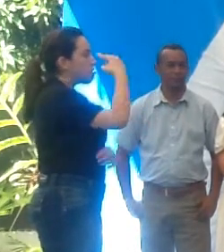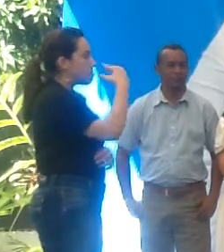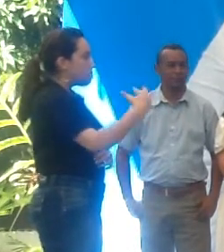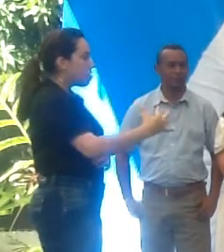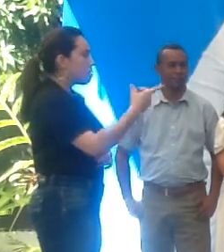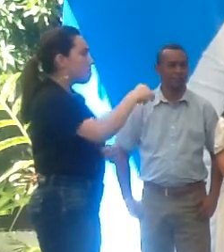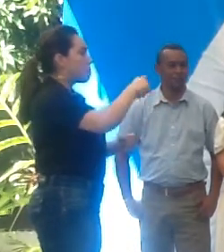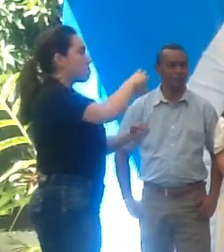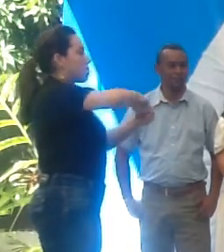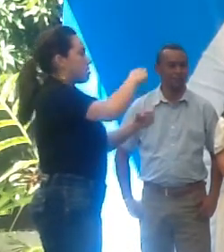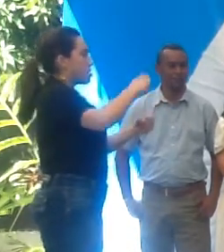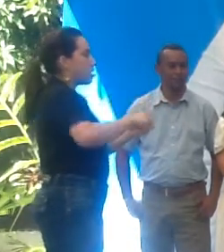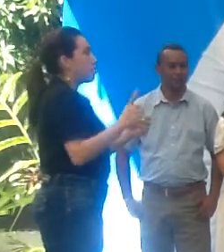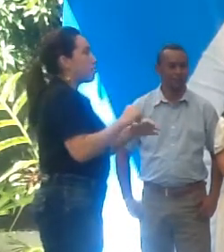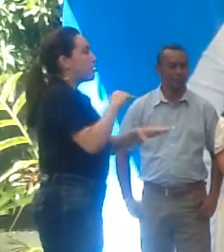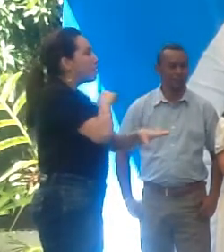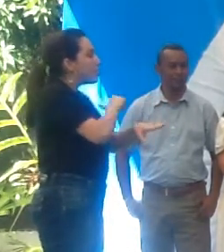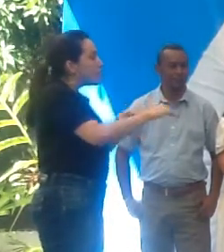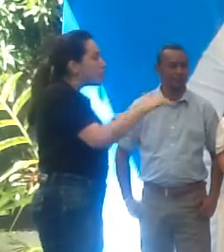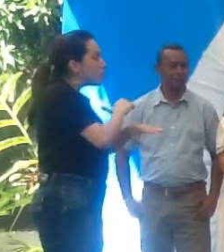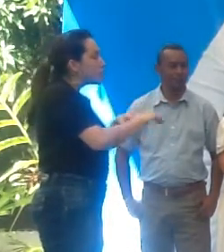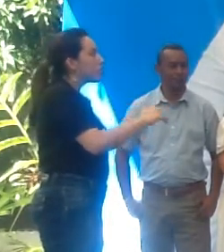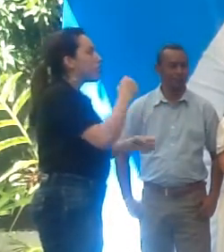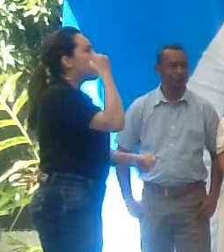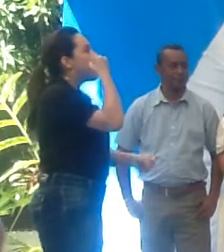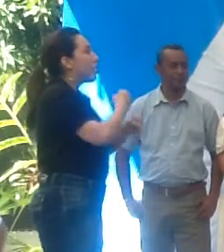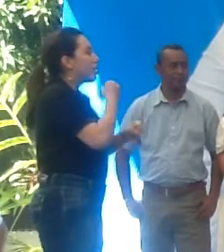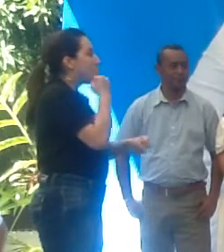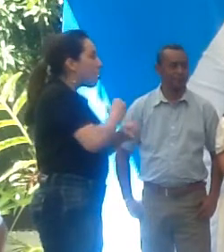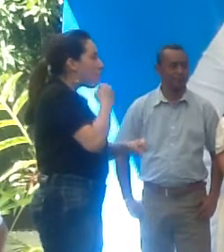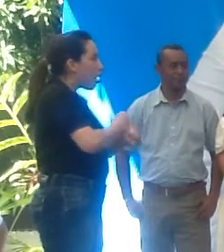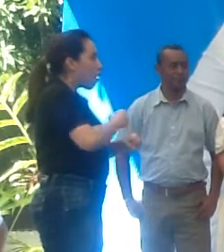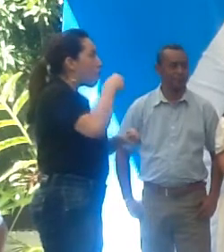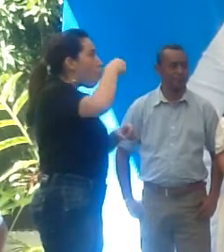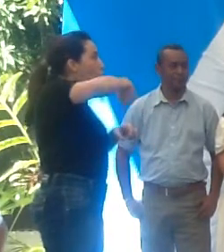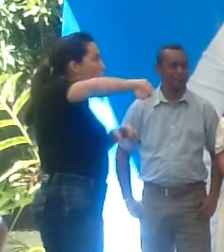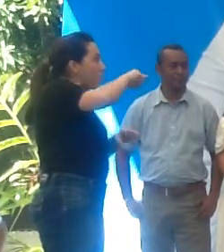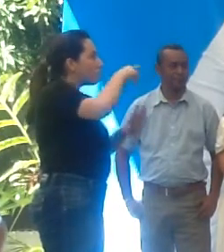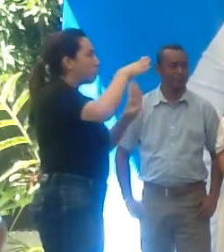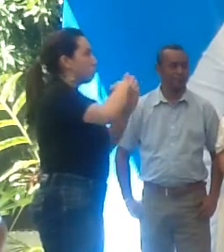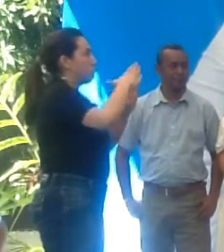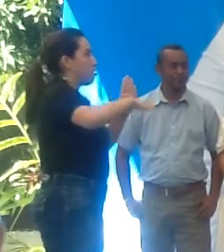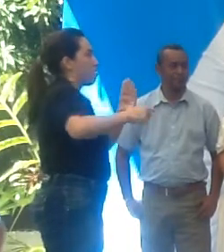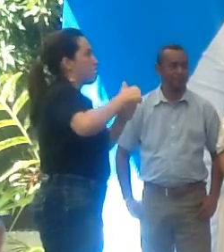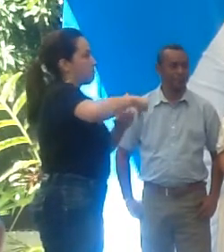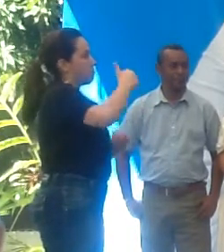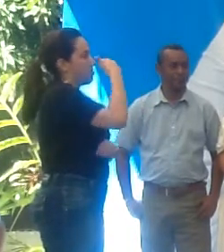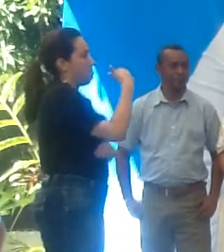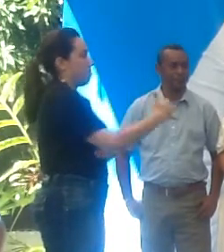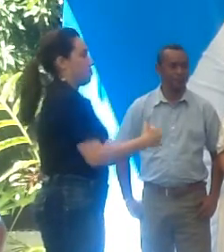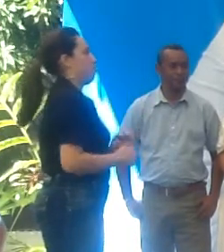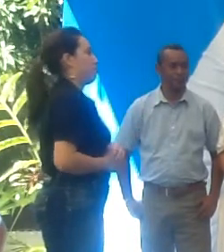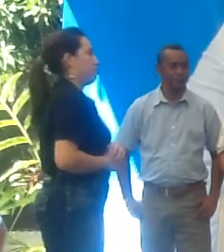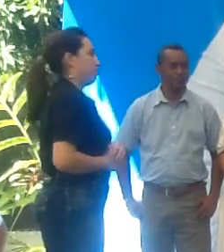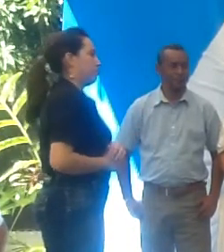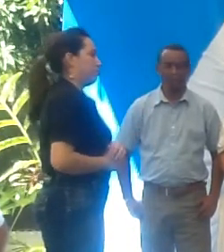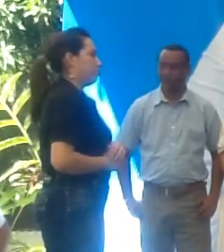magdalenenses y que nos invitan a trabajar por esta Sierra Nevada de Santa Marta.